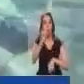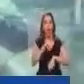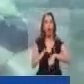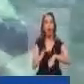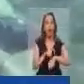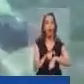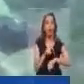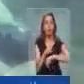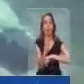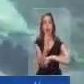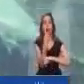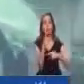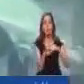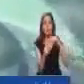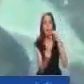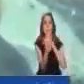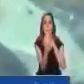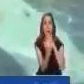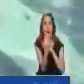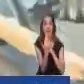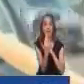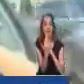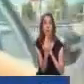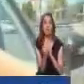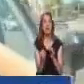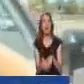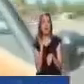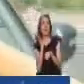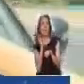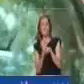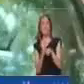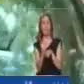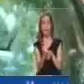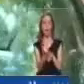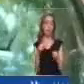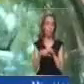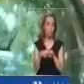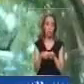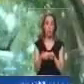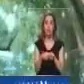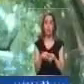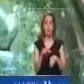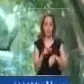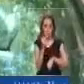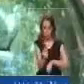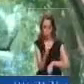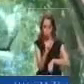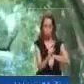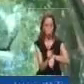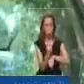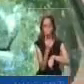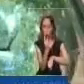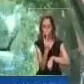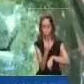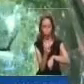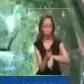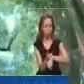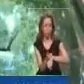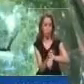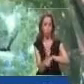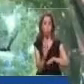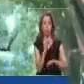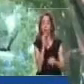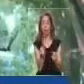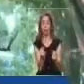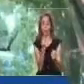horario. Era las 11:30 de la mañana cuando su viaje fue interrumpido. Un segundo, dos máximo, entre que no sé